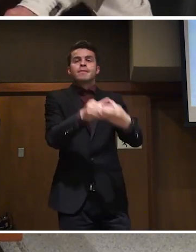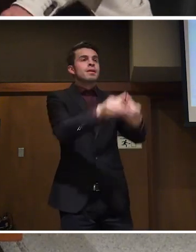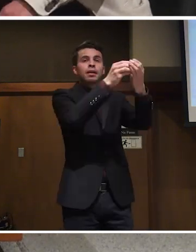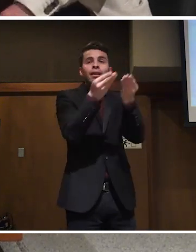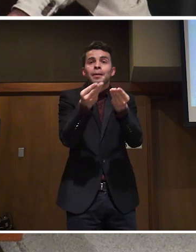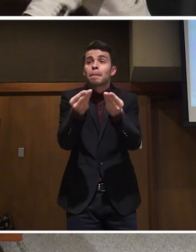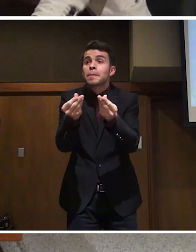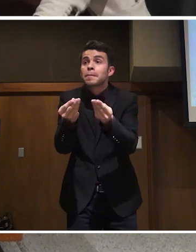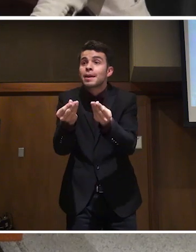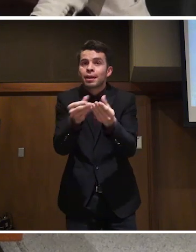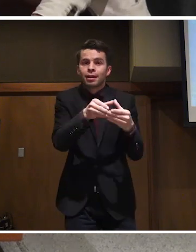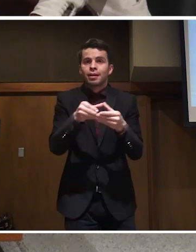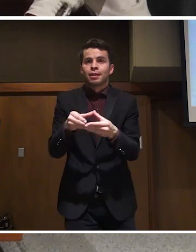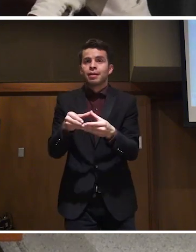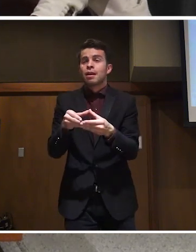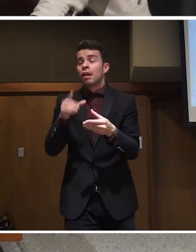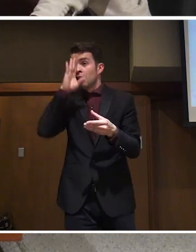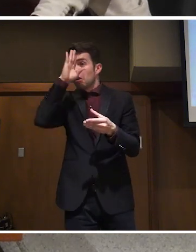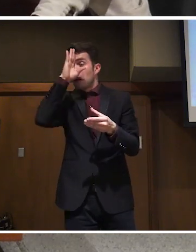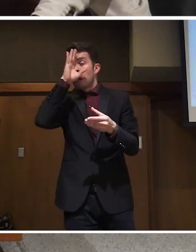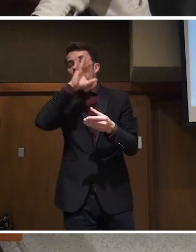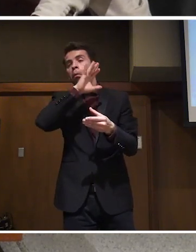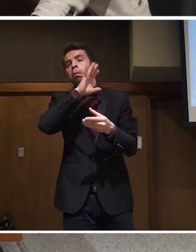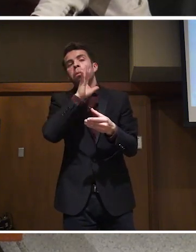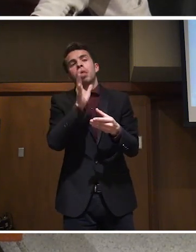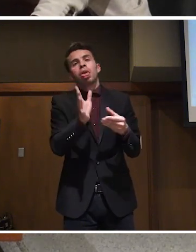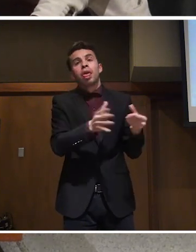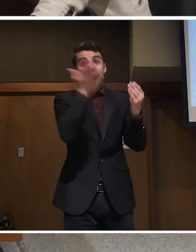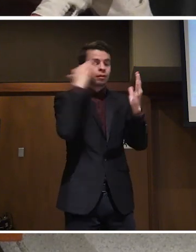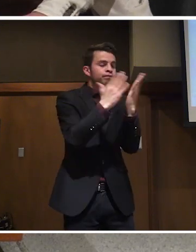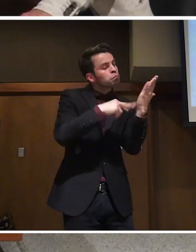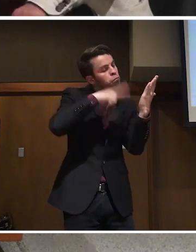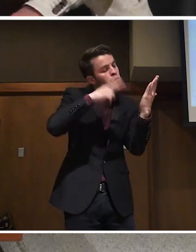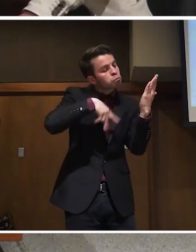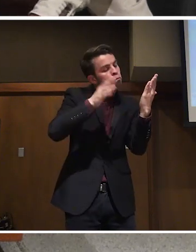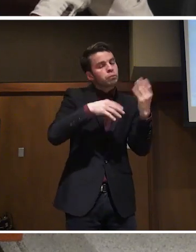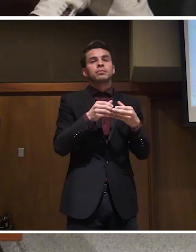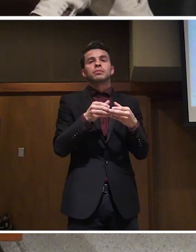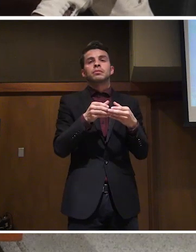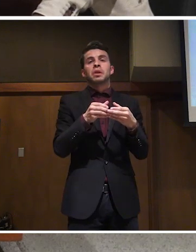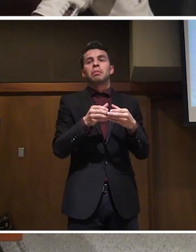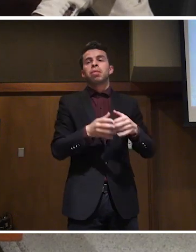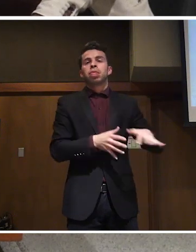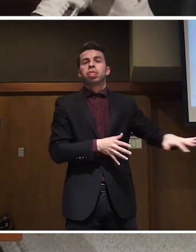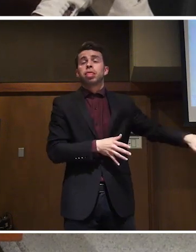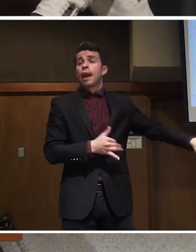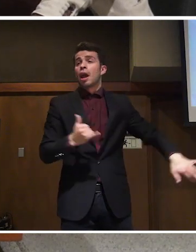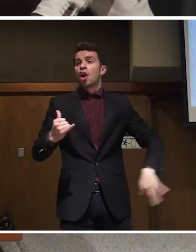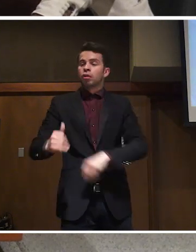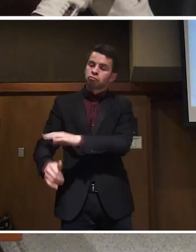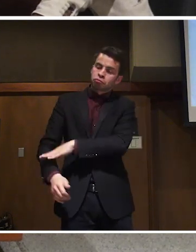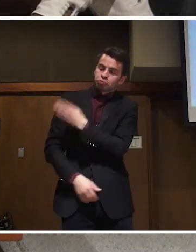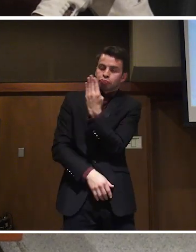lectura del papel del libro y se está pegando, y sobre todo después de los últimos 2 o 3 años, con el celular